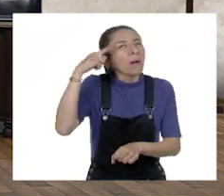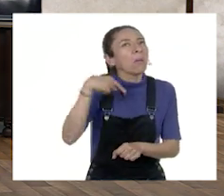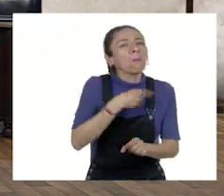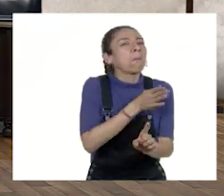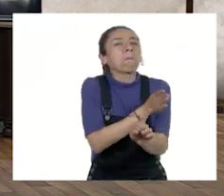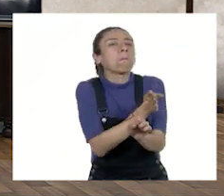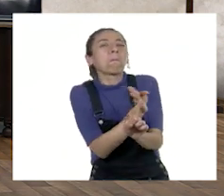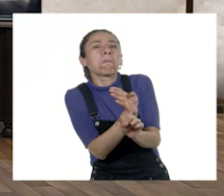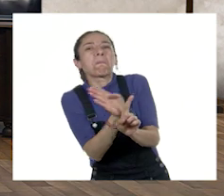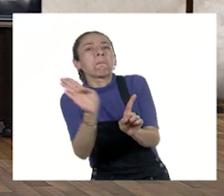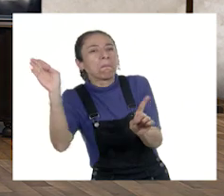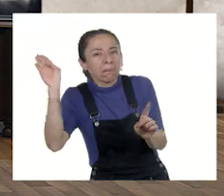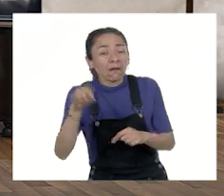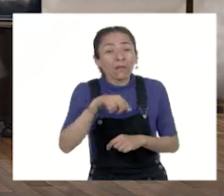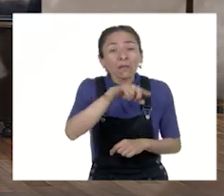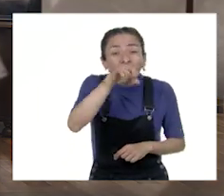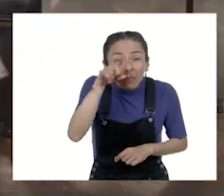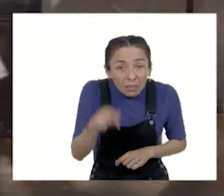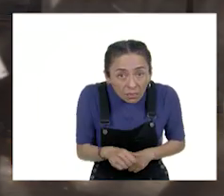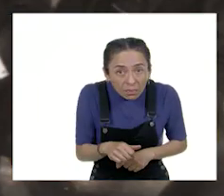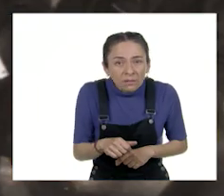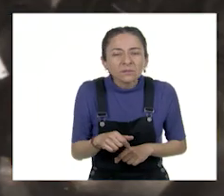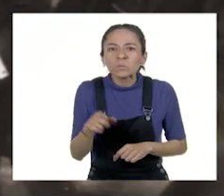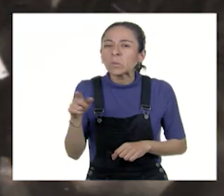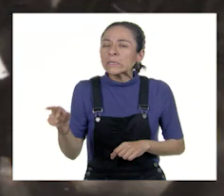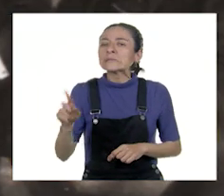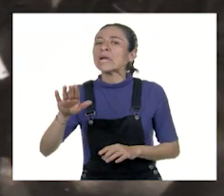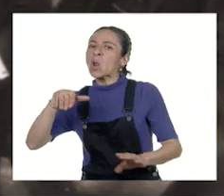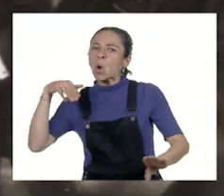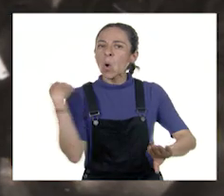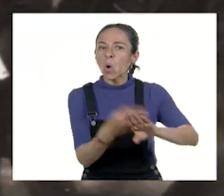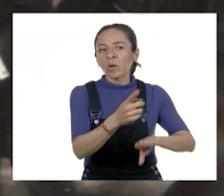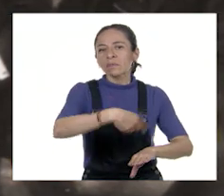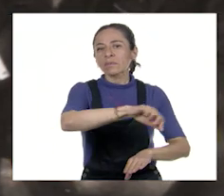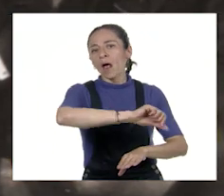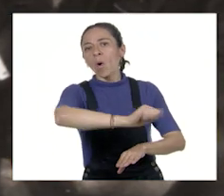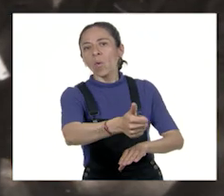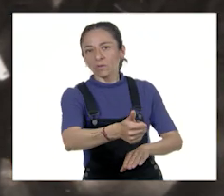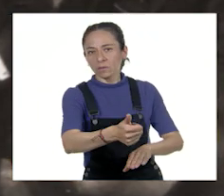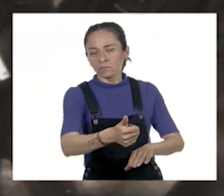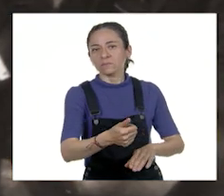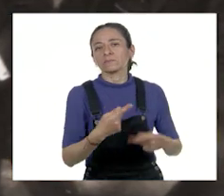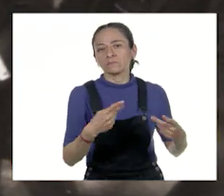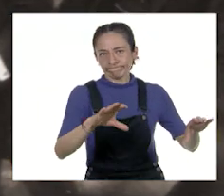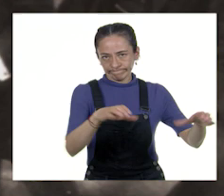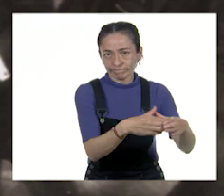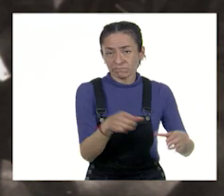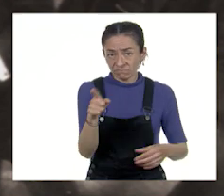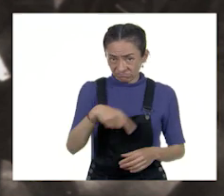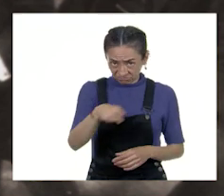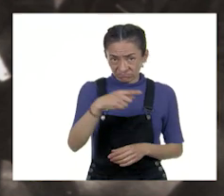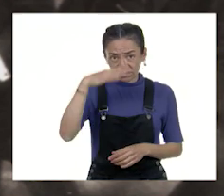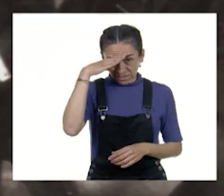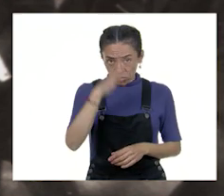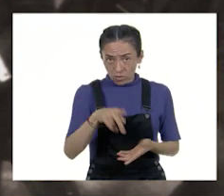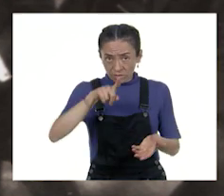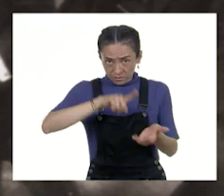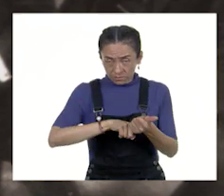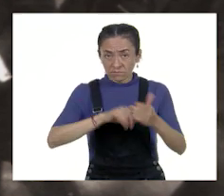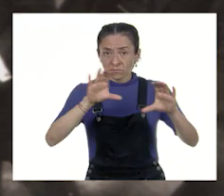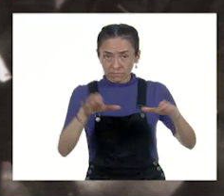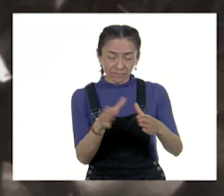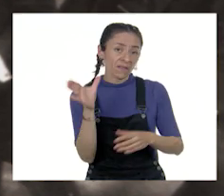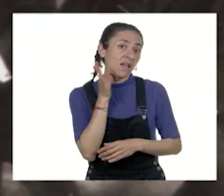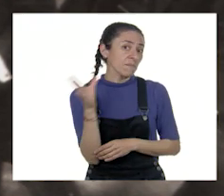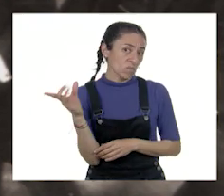se les deja ir con todo a los opositores y les dice: los señores que permanecieron en el seno de la Cámara de Diputados